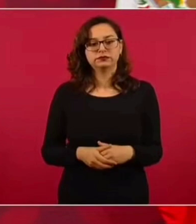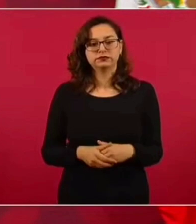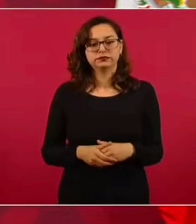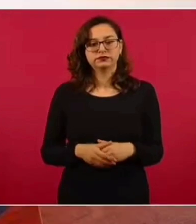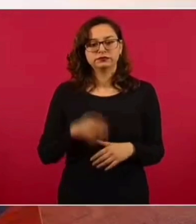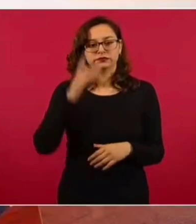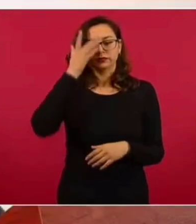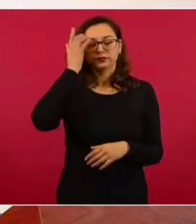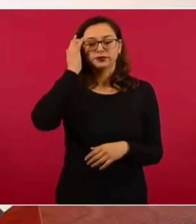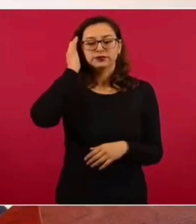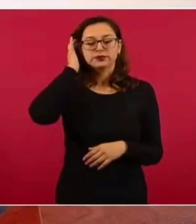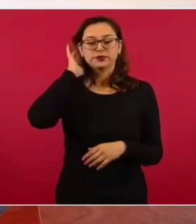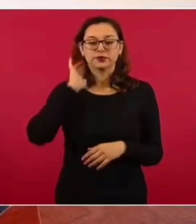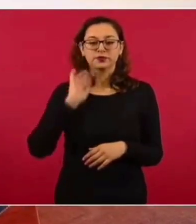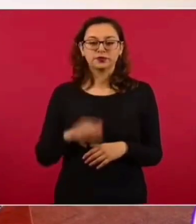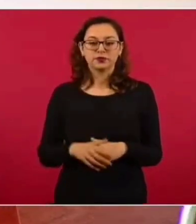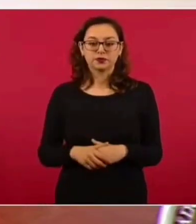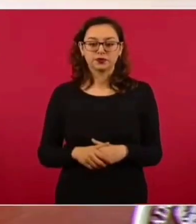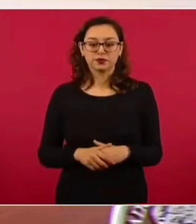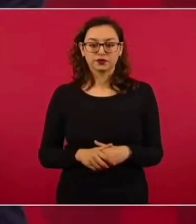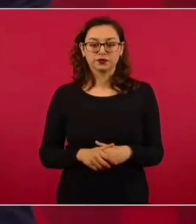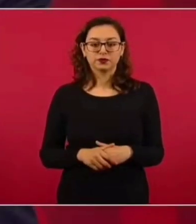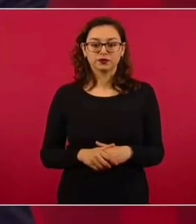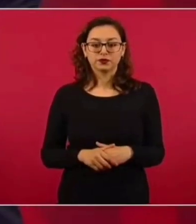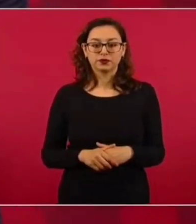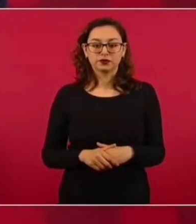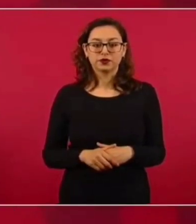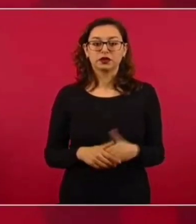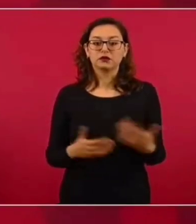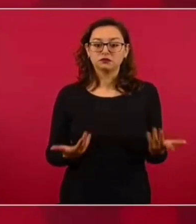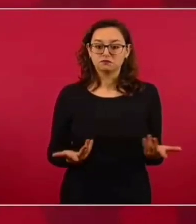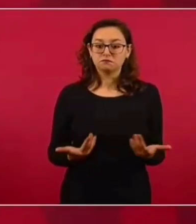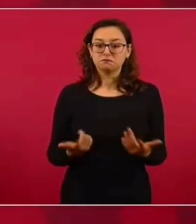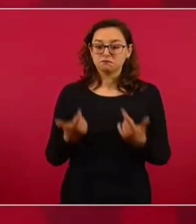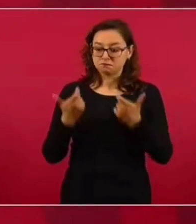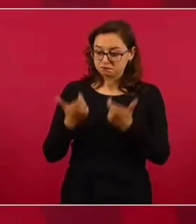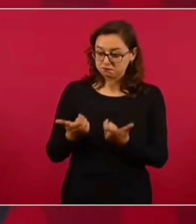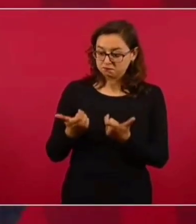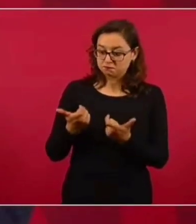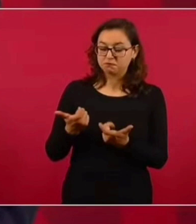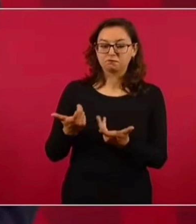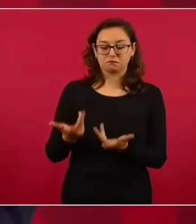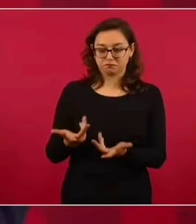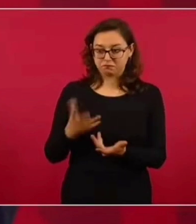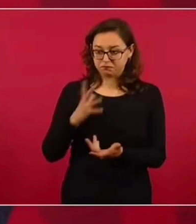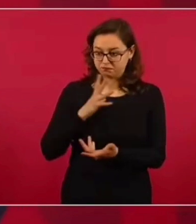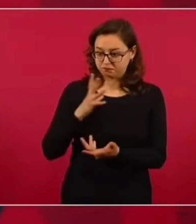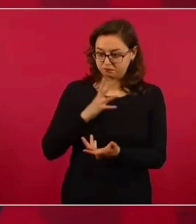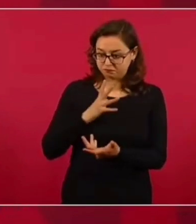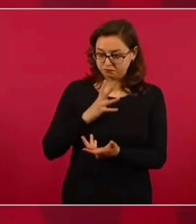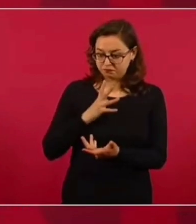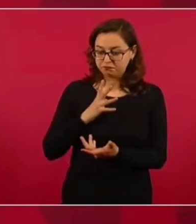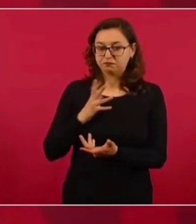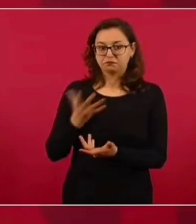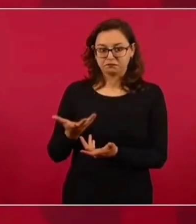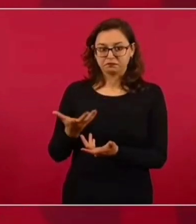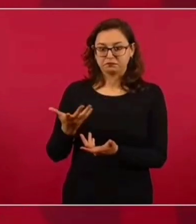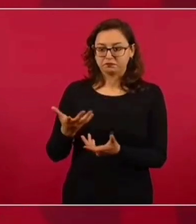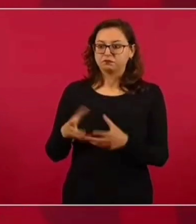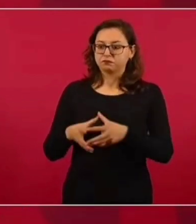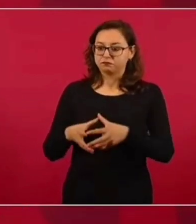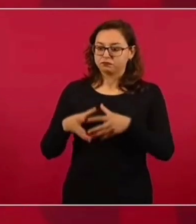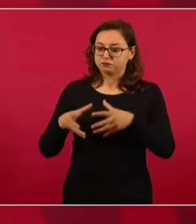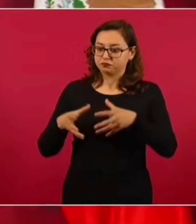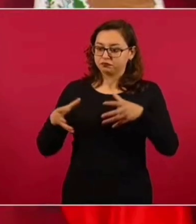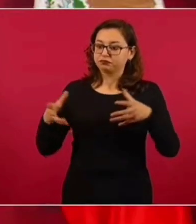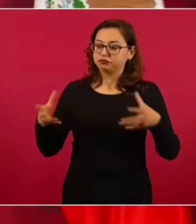Entonces, si hay inversión, hay crecimiento, si hay crecimiento, hay